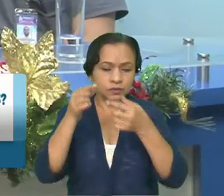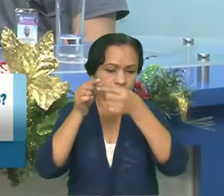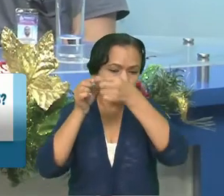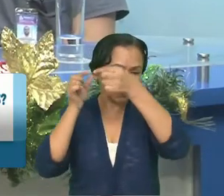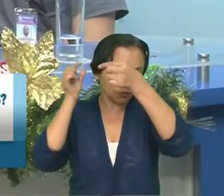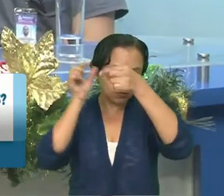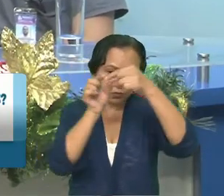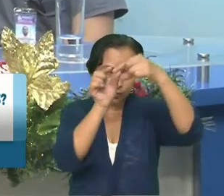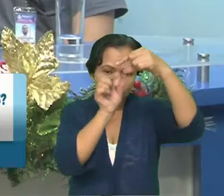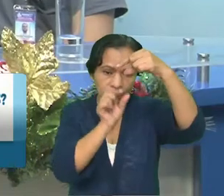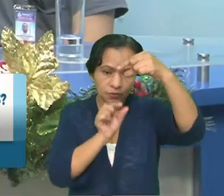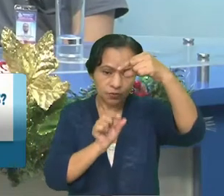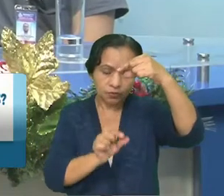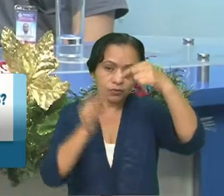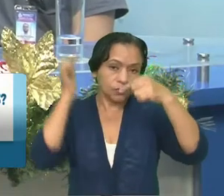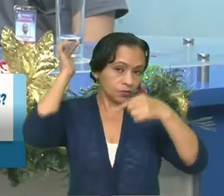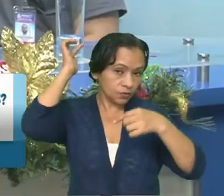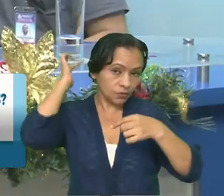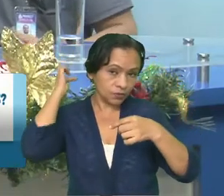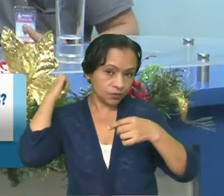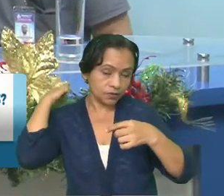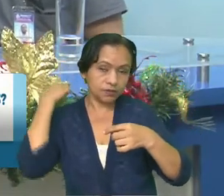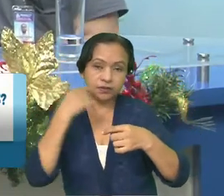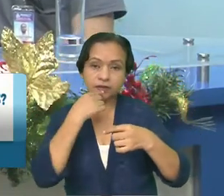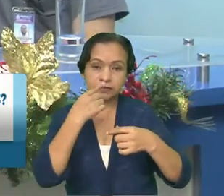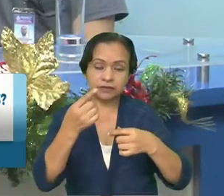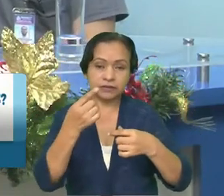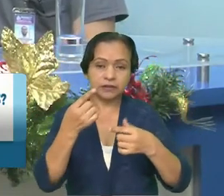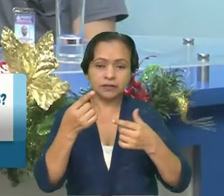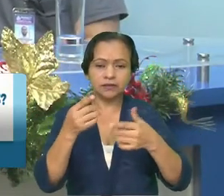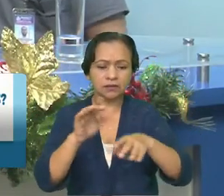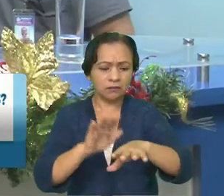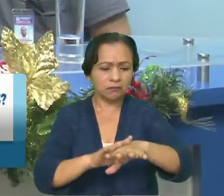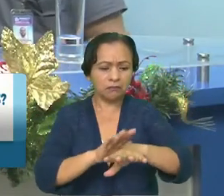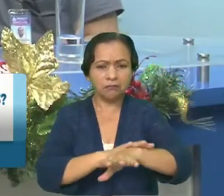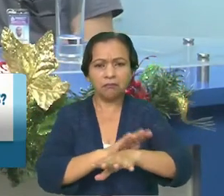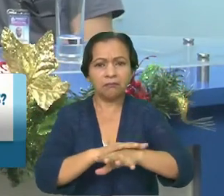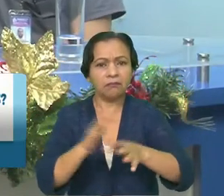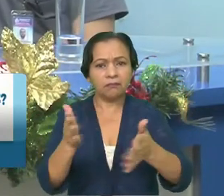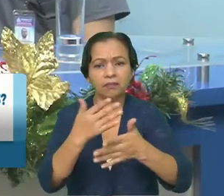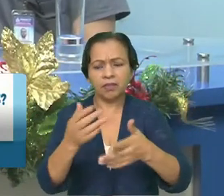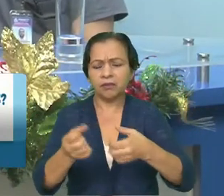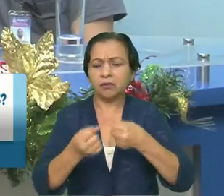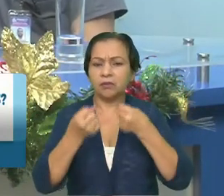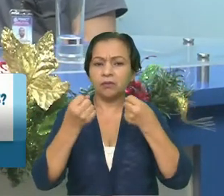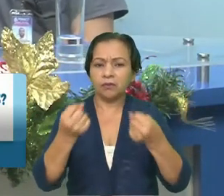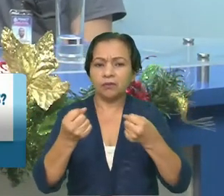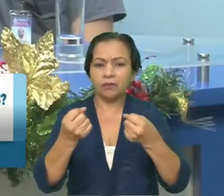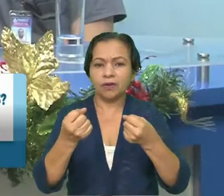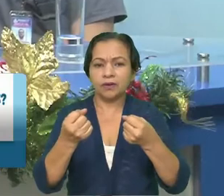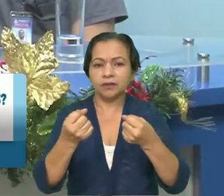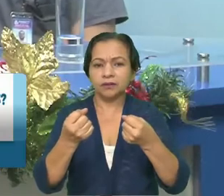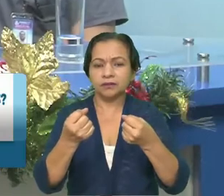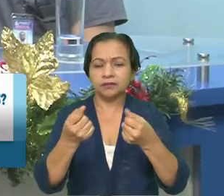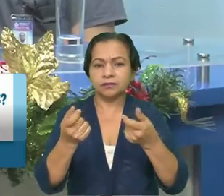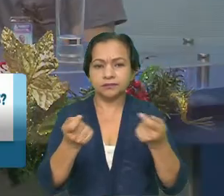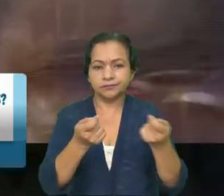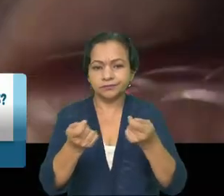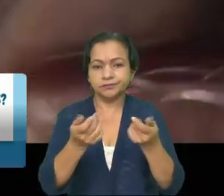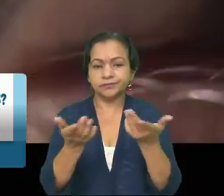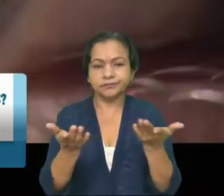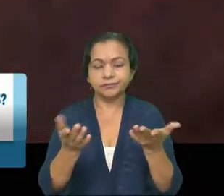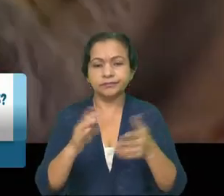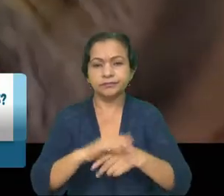espinal que generalmente se van a manifestar con pérdida sensitiva, pérdida de fuerza y alteración del control de los